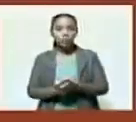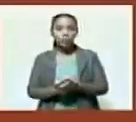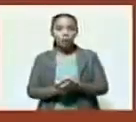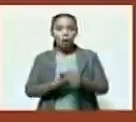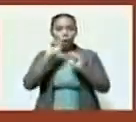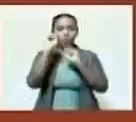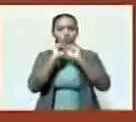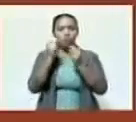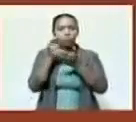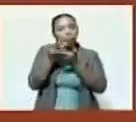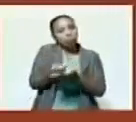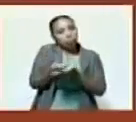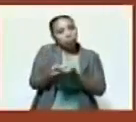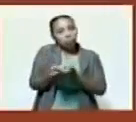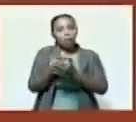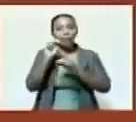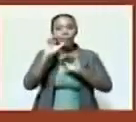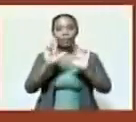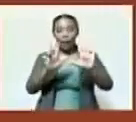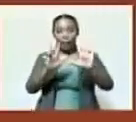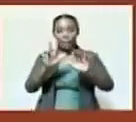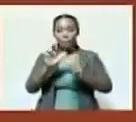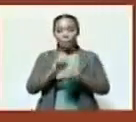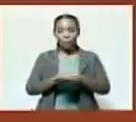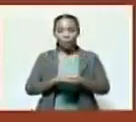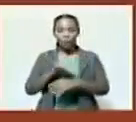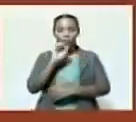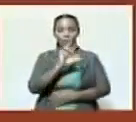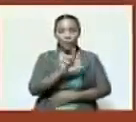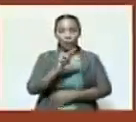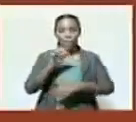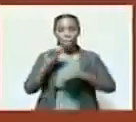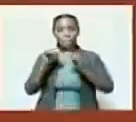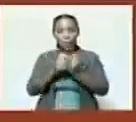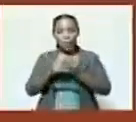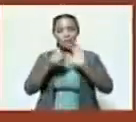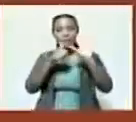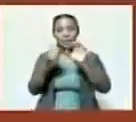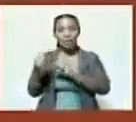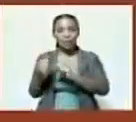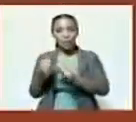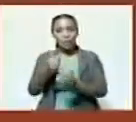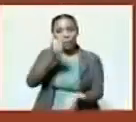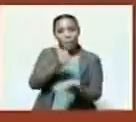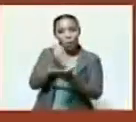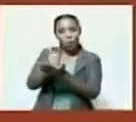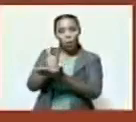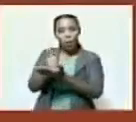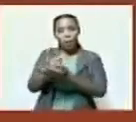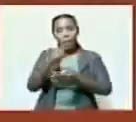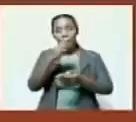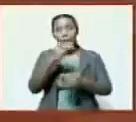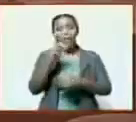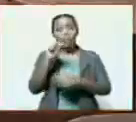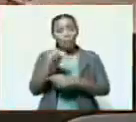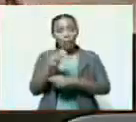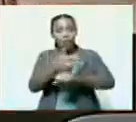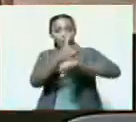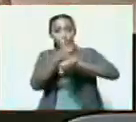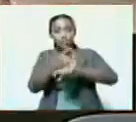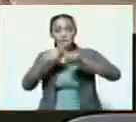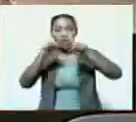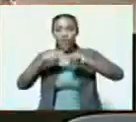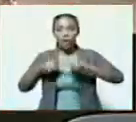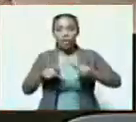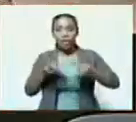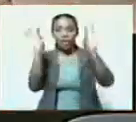maquinaria pesada, 3.600 municiones y, por supuesto, armas de distintos